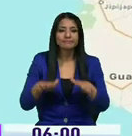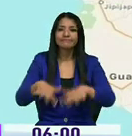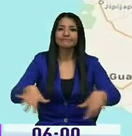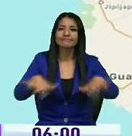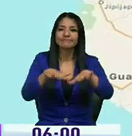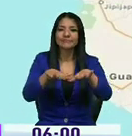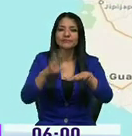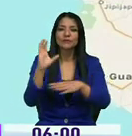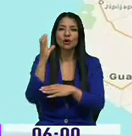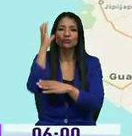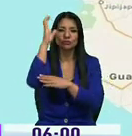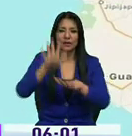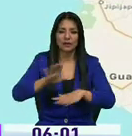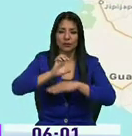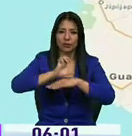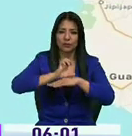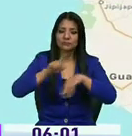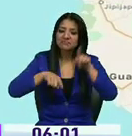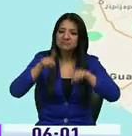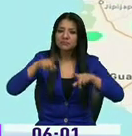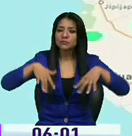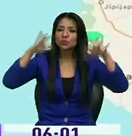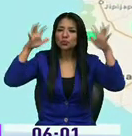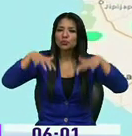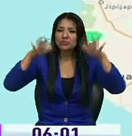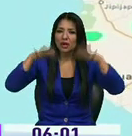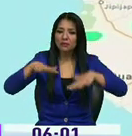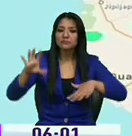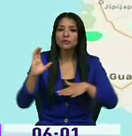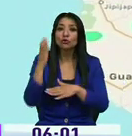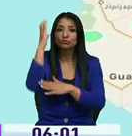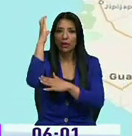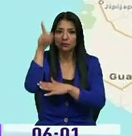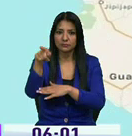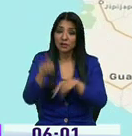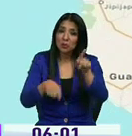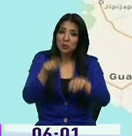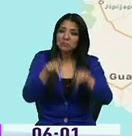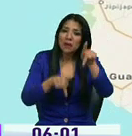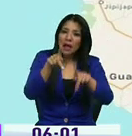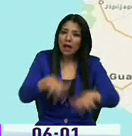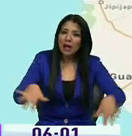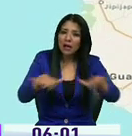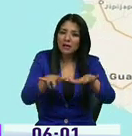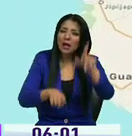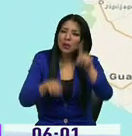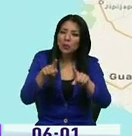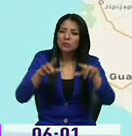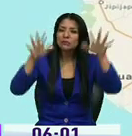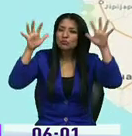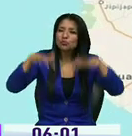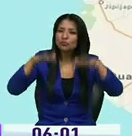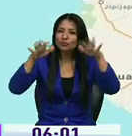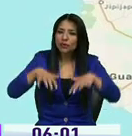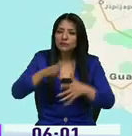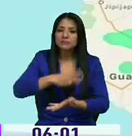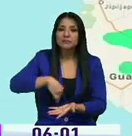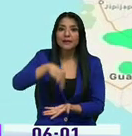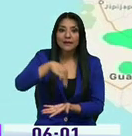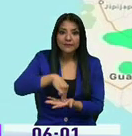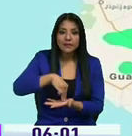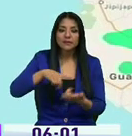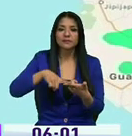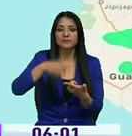costa ecuatoriana algo de lluvias en las costas porque se venían las playas y algo de lluvia semana vi algo y